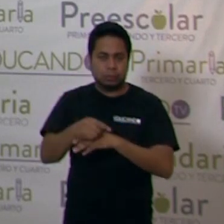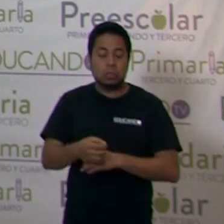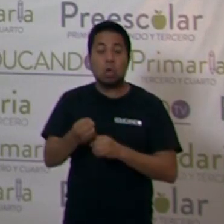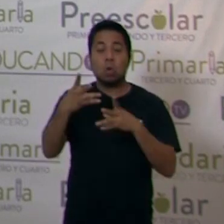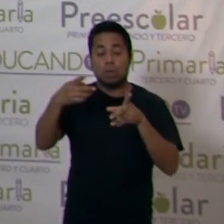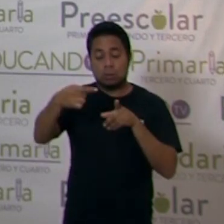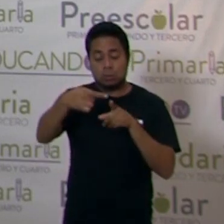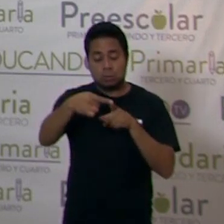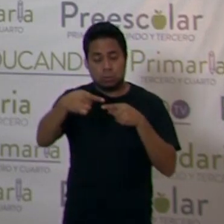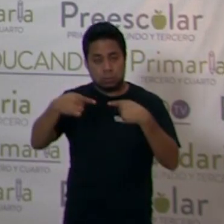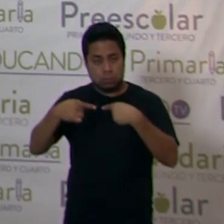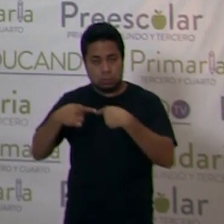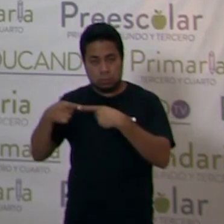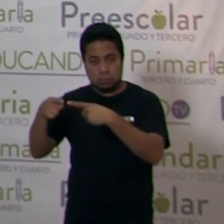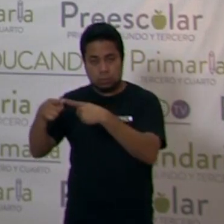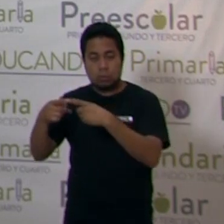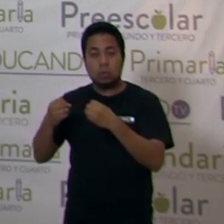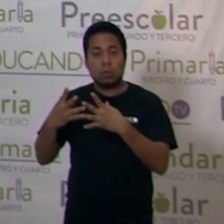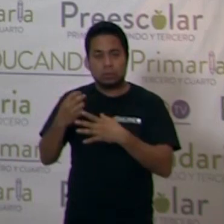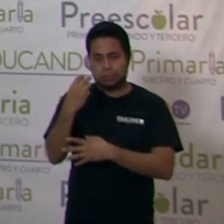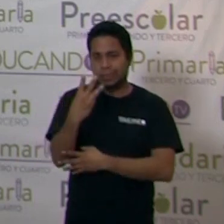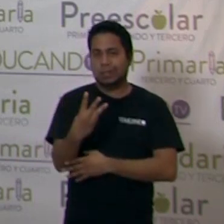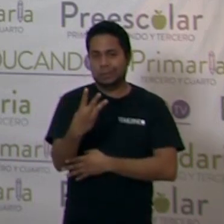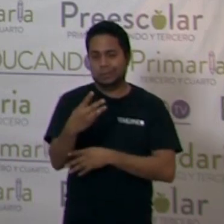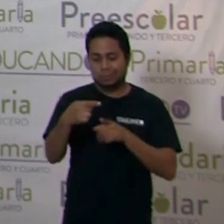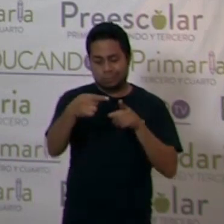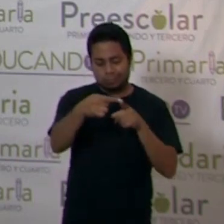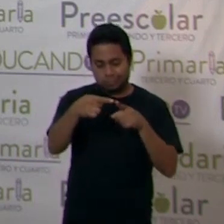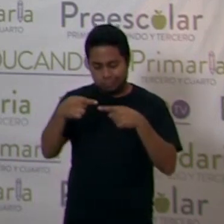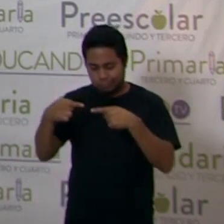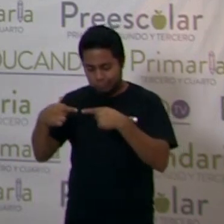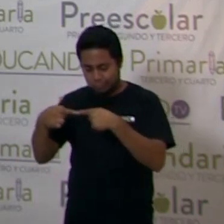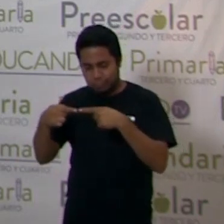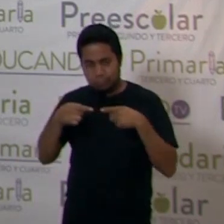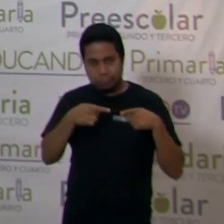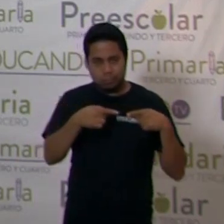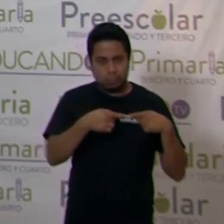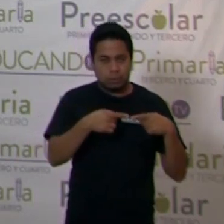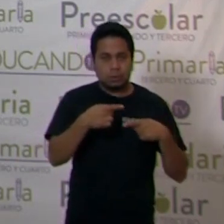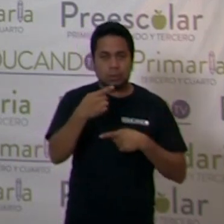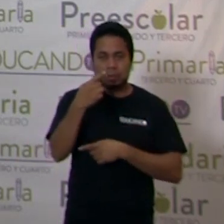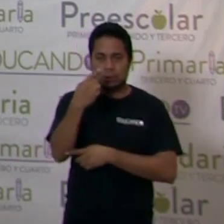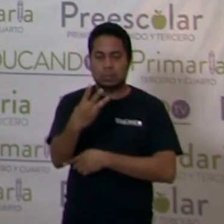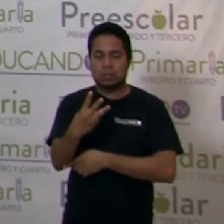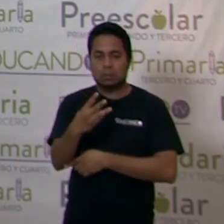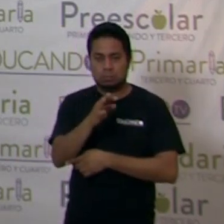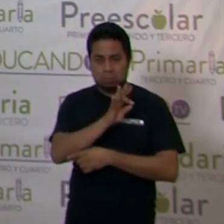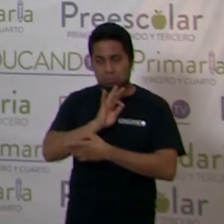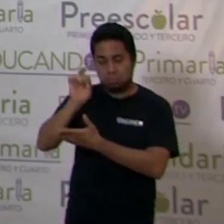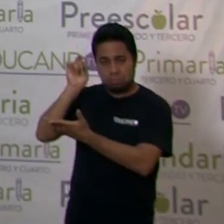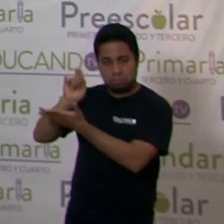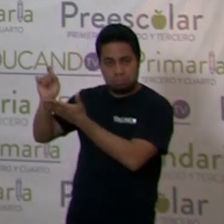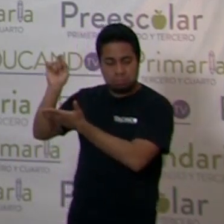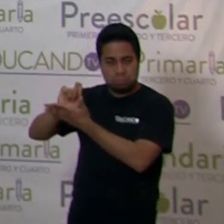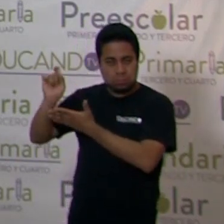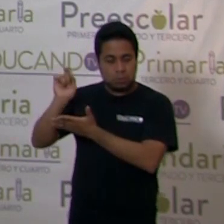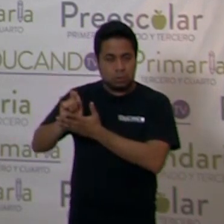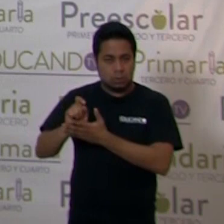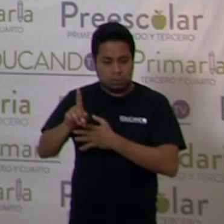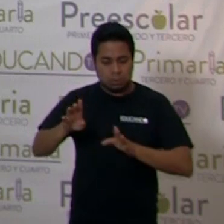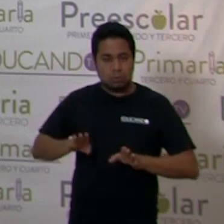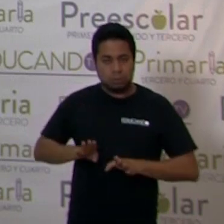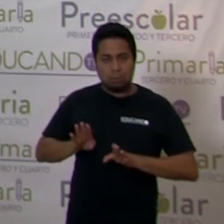1 dos 3es podemos ya describirlo escribir acá